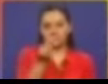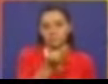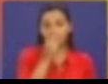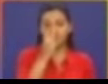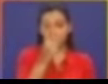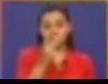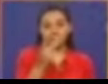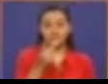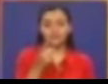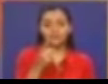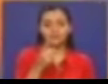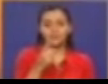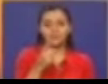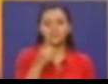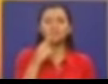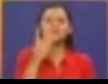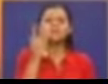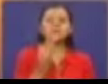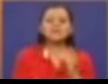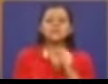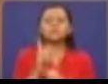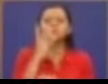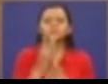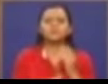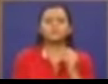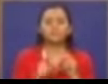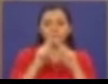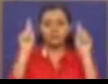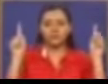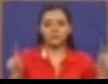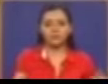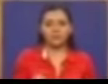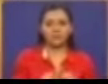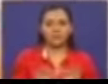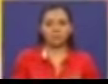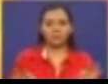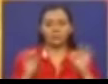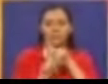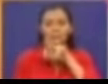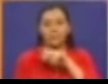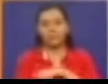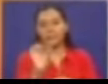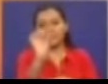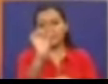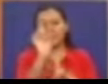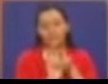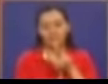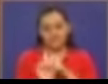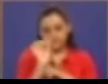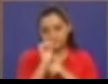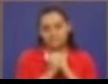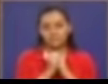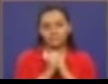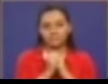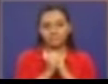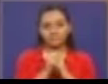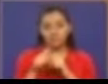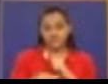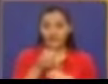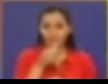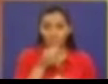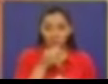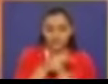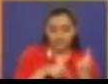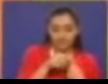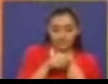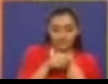el segmento. Uy, pero me olvidaba un cuadro importante. Perdónenme el lapsus. Esta encuesta también mide la evolución